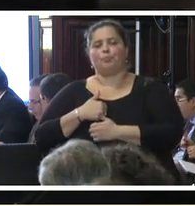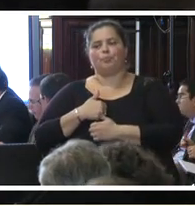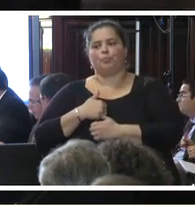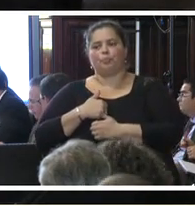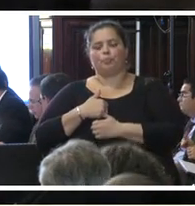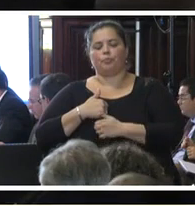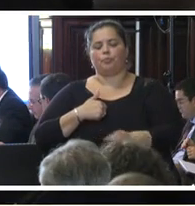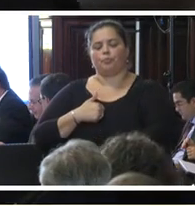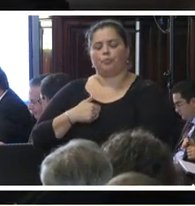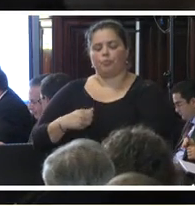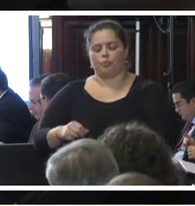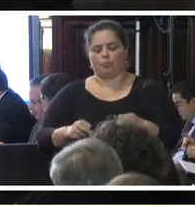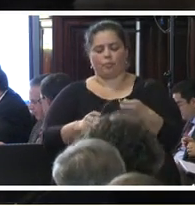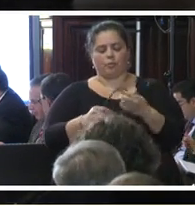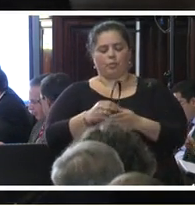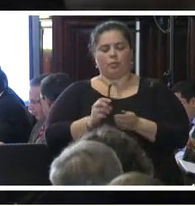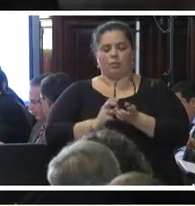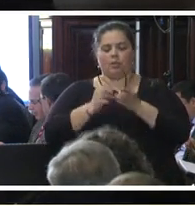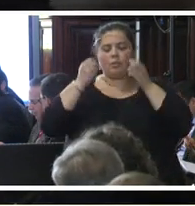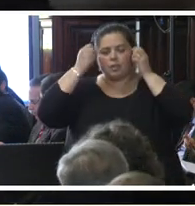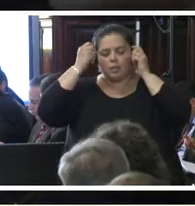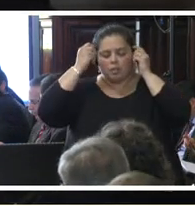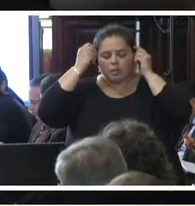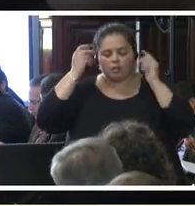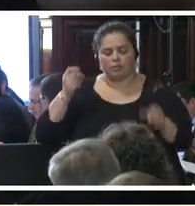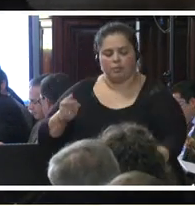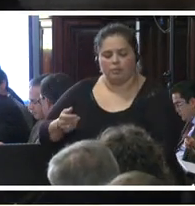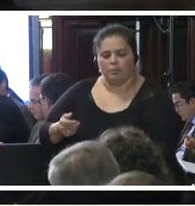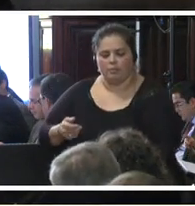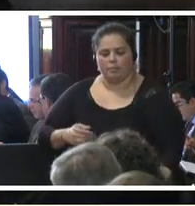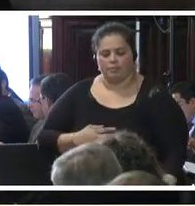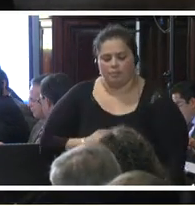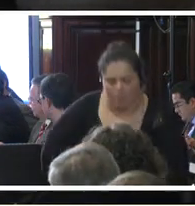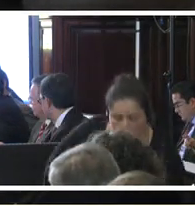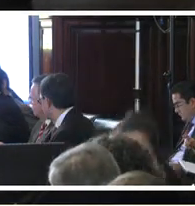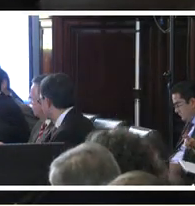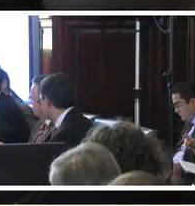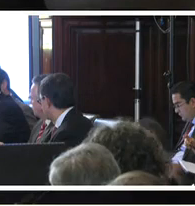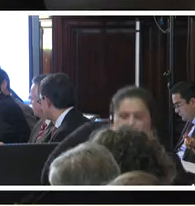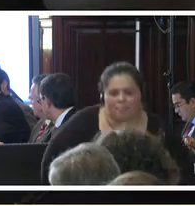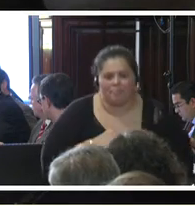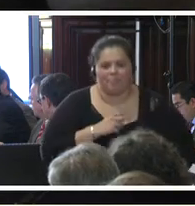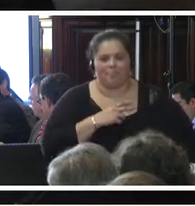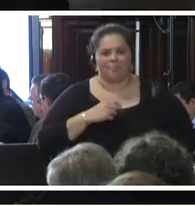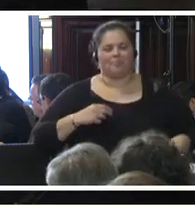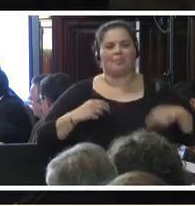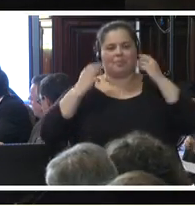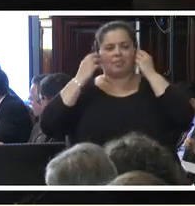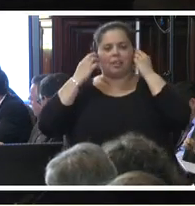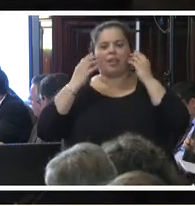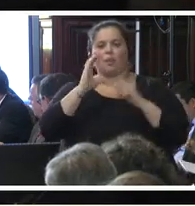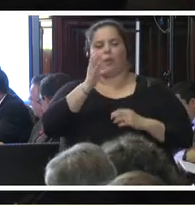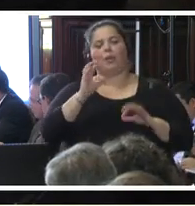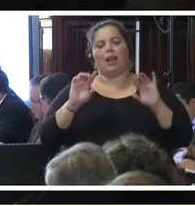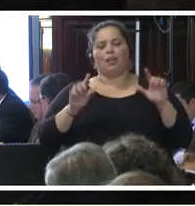En este punto, debo destacar que Coahuila no solo se investigan los casos en forma individual, ya que revisa el